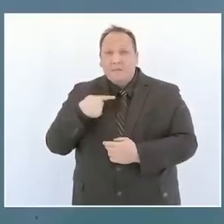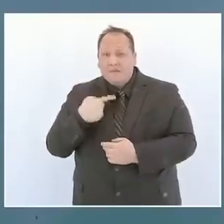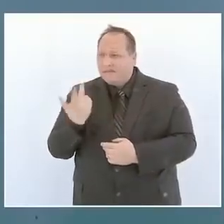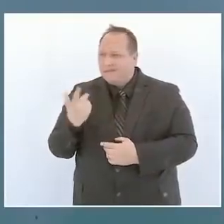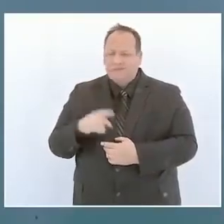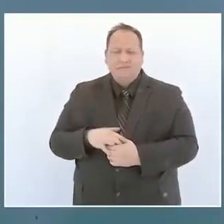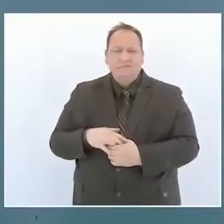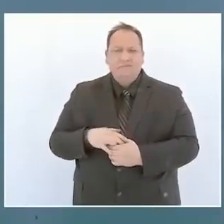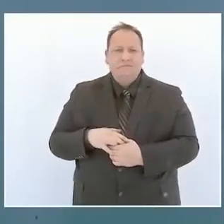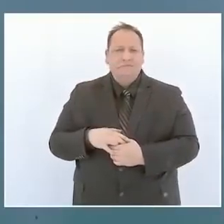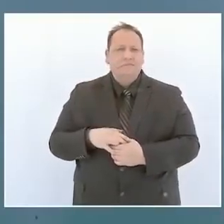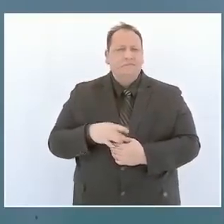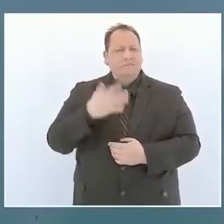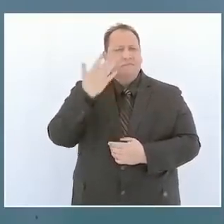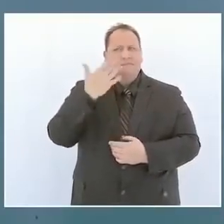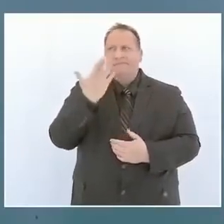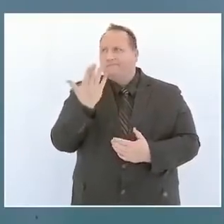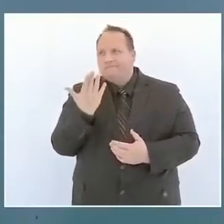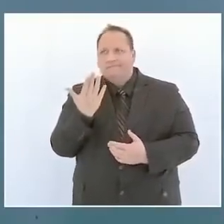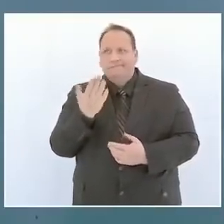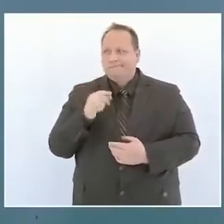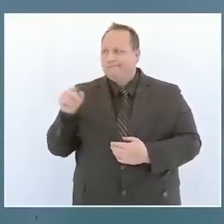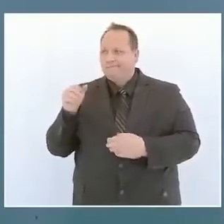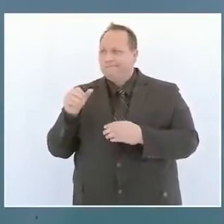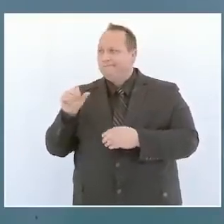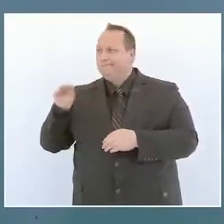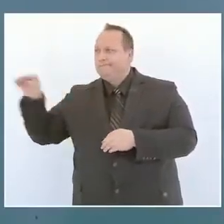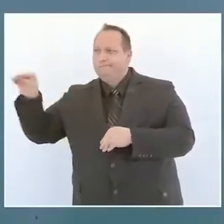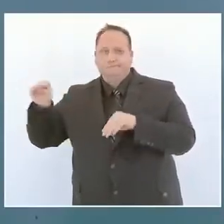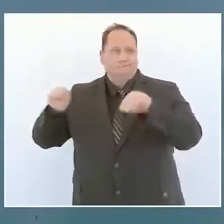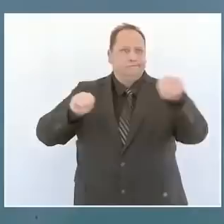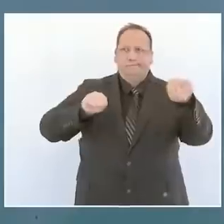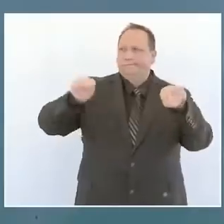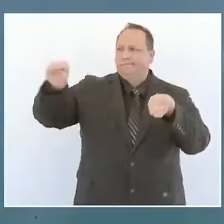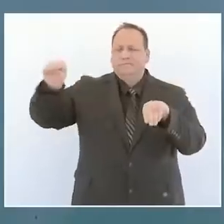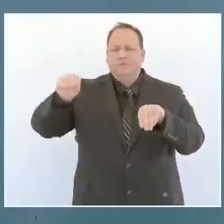tenga que trasladarse